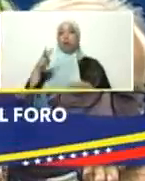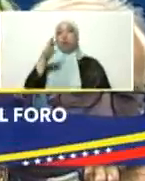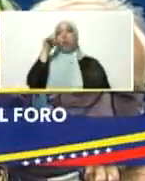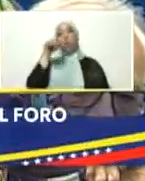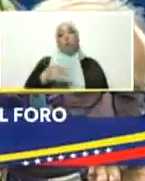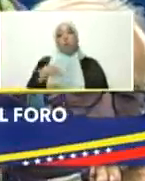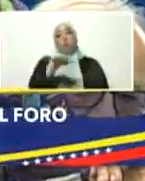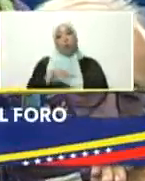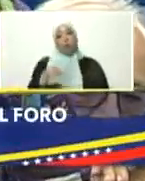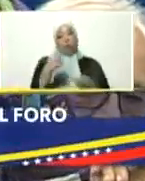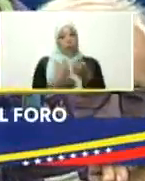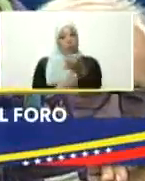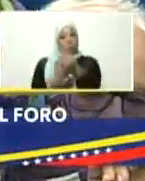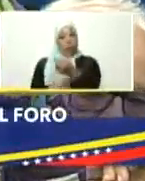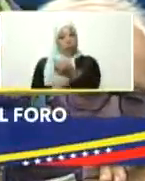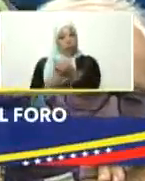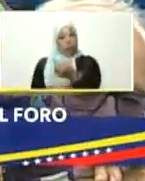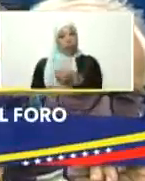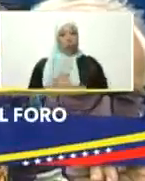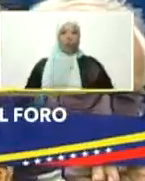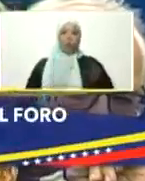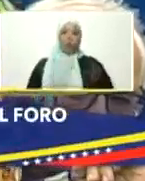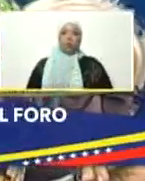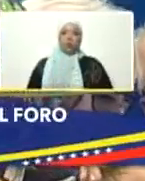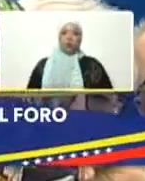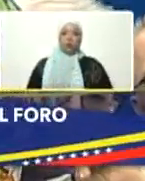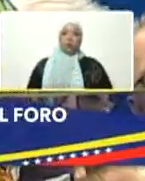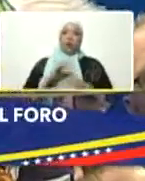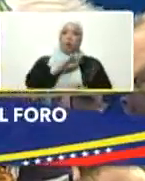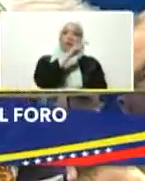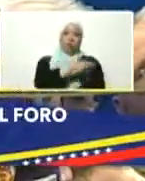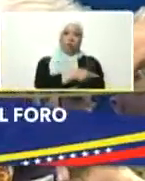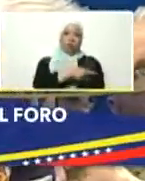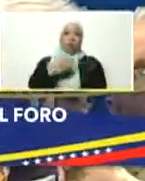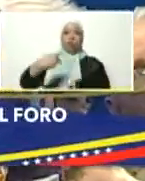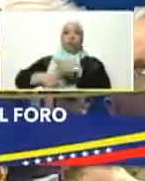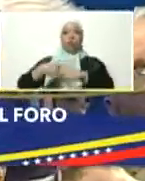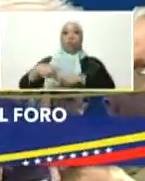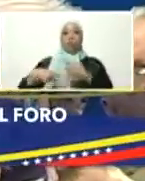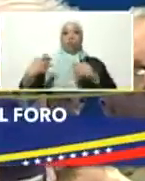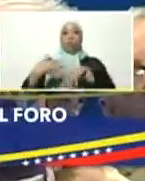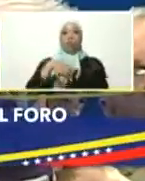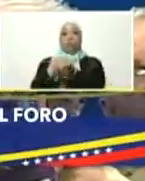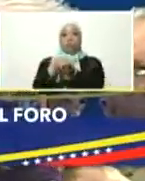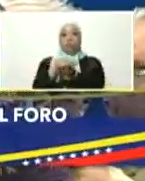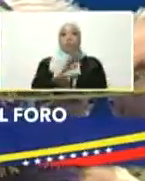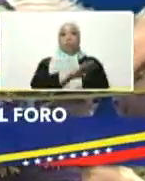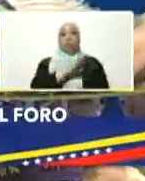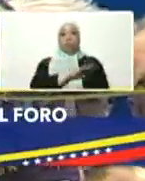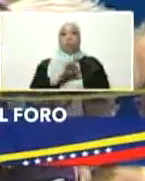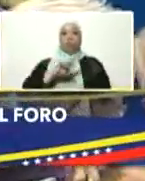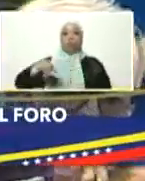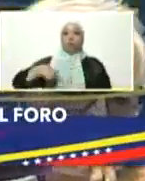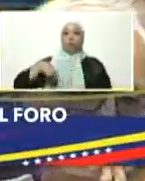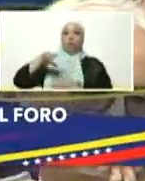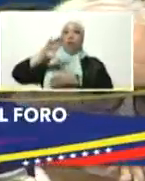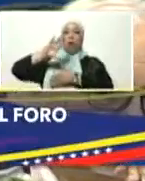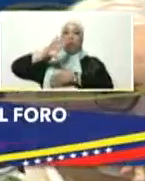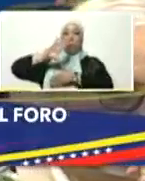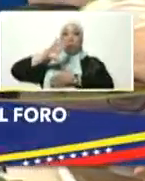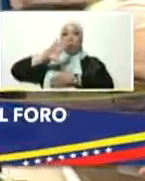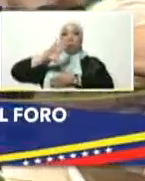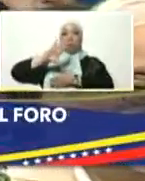hermanos. Pero el desafío común está en fortalecer los procesos de integración propios de nuestra América, la